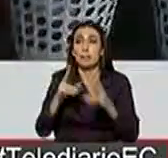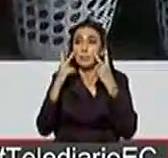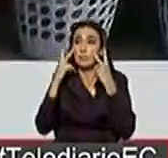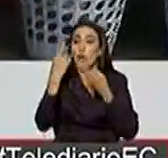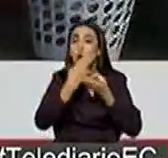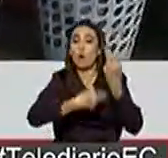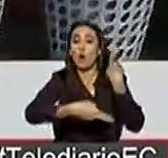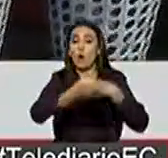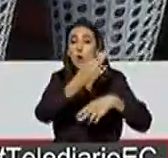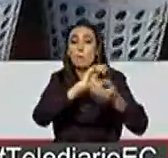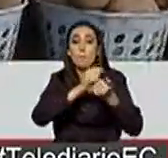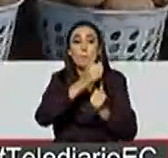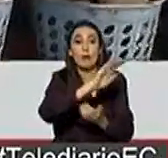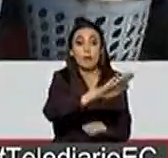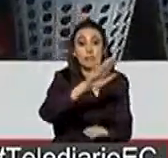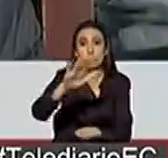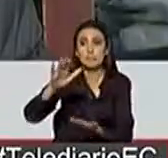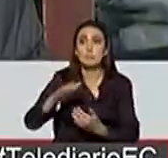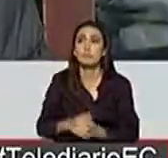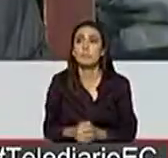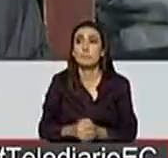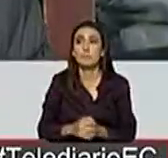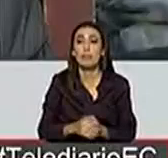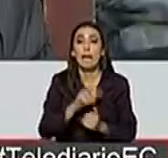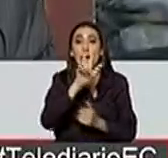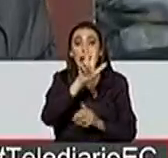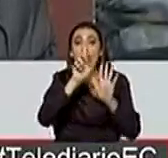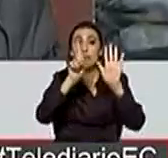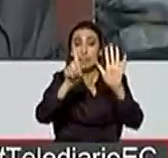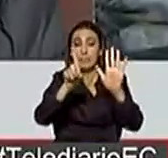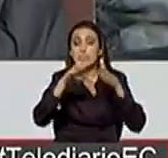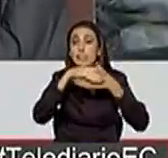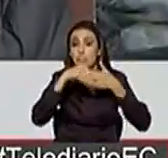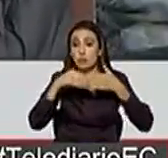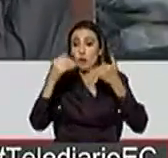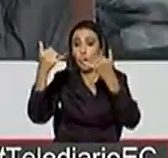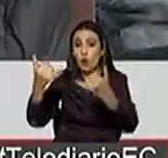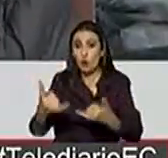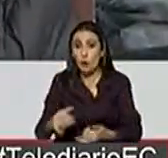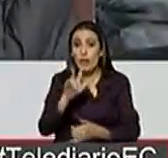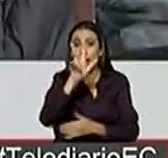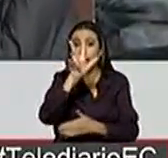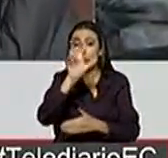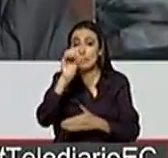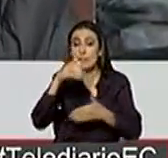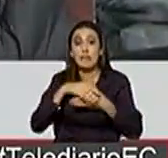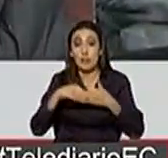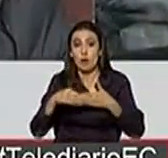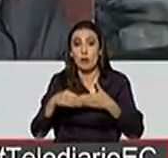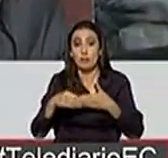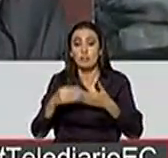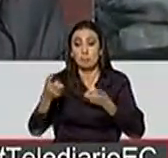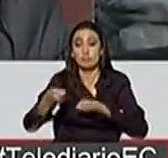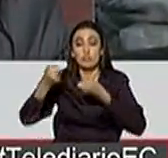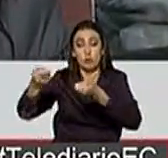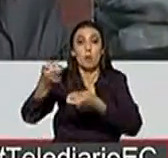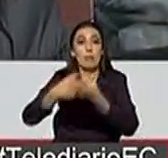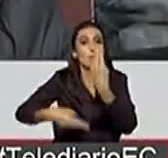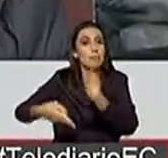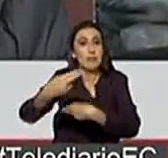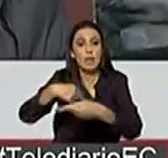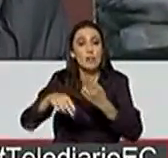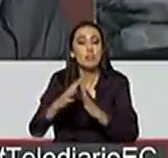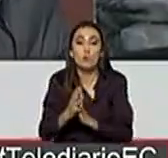comercialización de cada uno al menos seis dólares ya 36 dólares y hoy día estoy dando a 30 para blanca de a 24 dólares